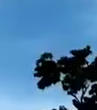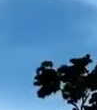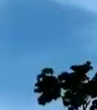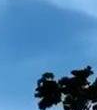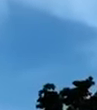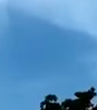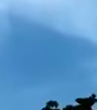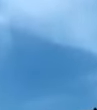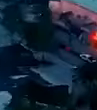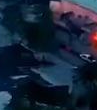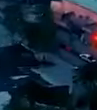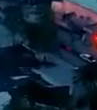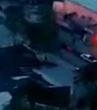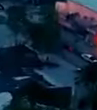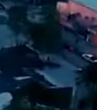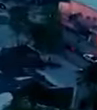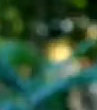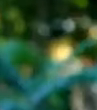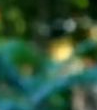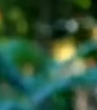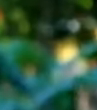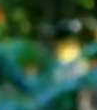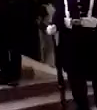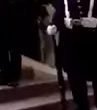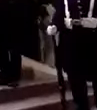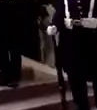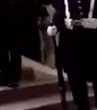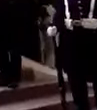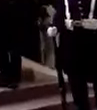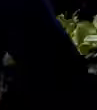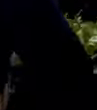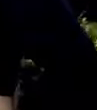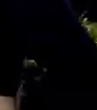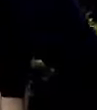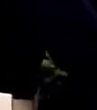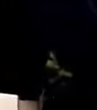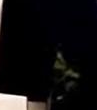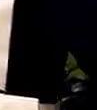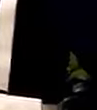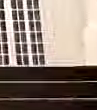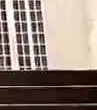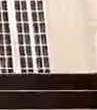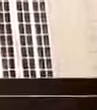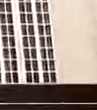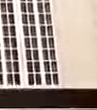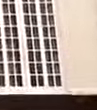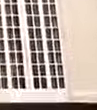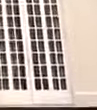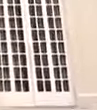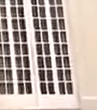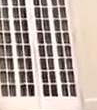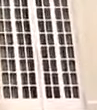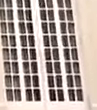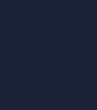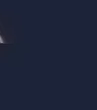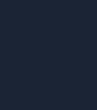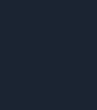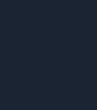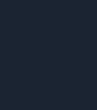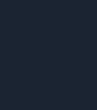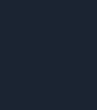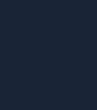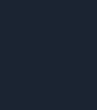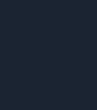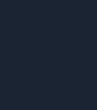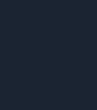y televisión. A continuación se dirigirá al país su excelencia el presidente de la República, Nayib